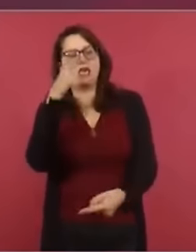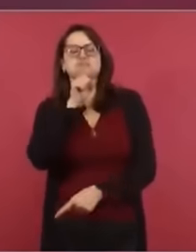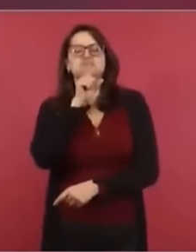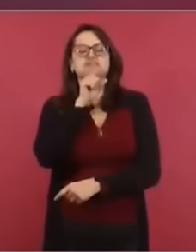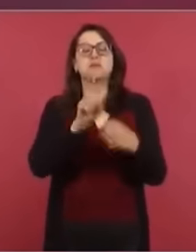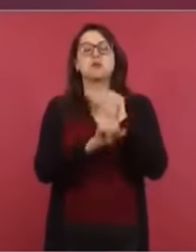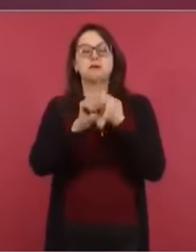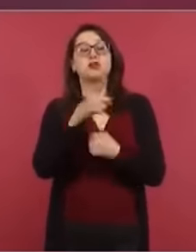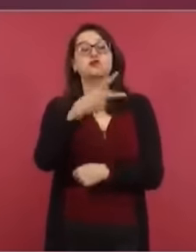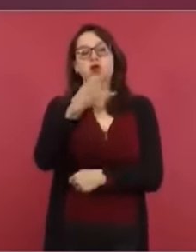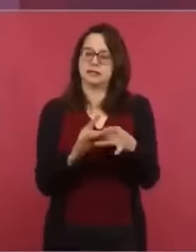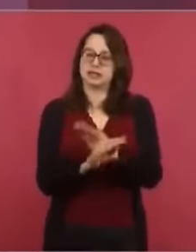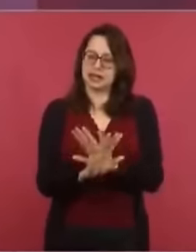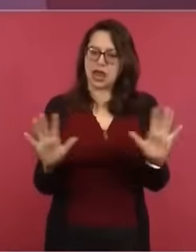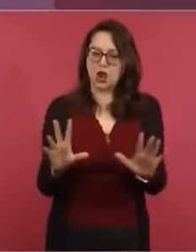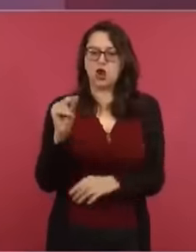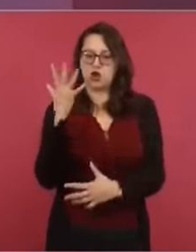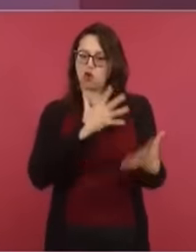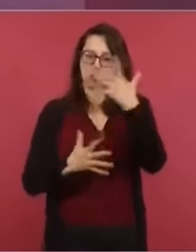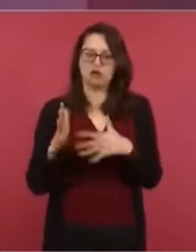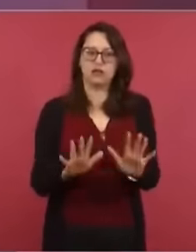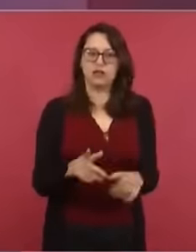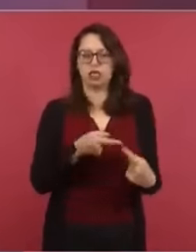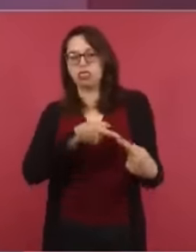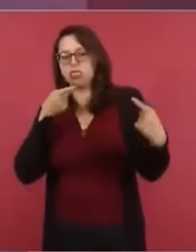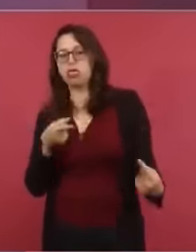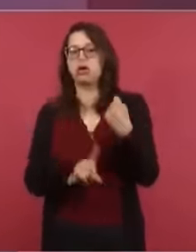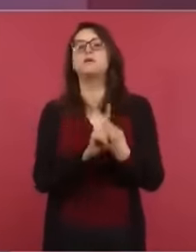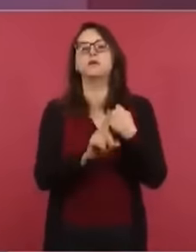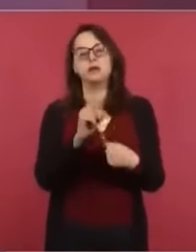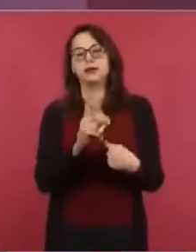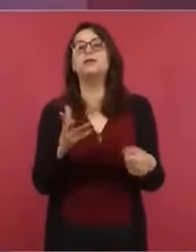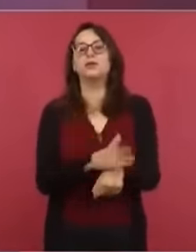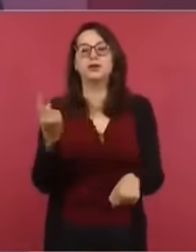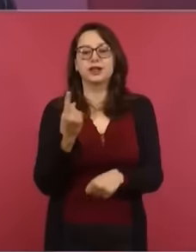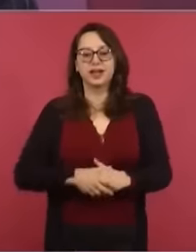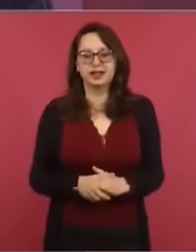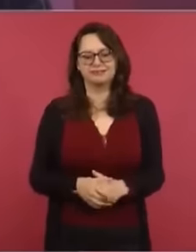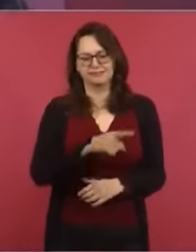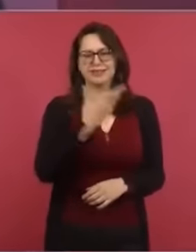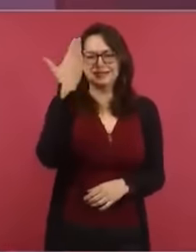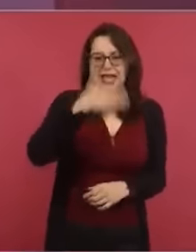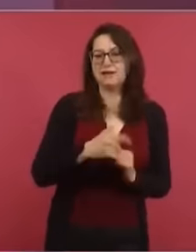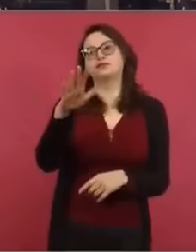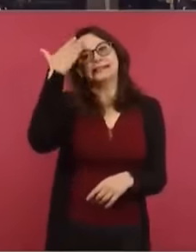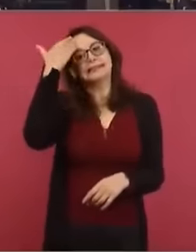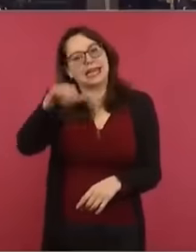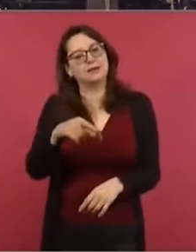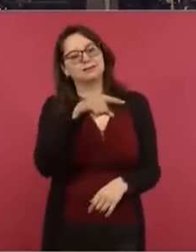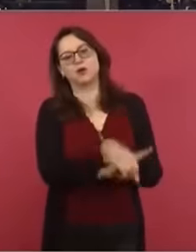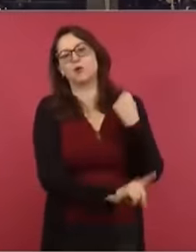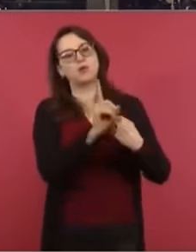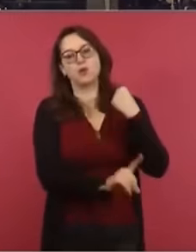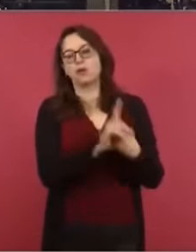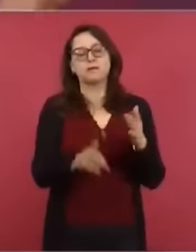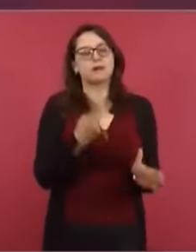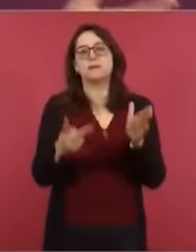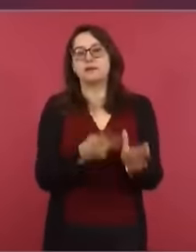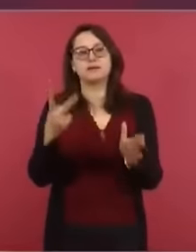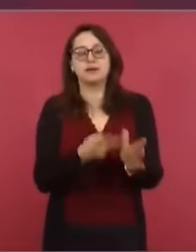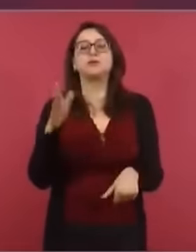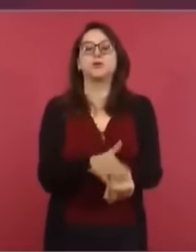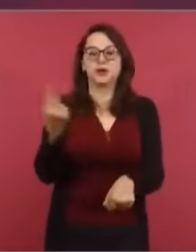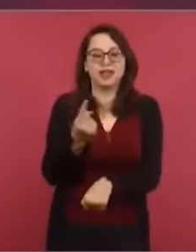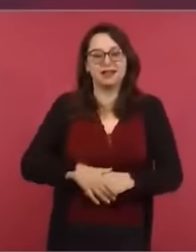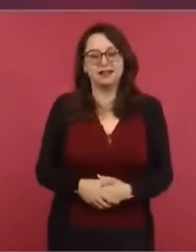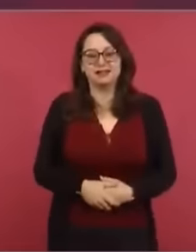el que tiene diferencias con nosotros. Él sabe por qué tenemos diferencias. Además, yo creo que ya mucha gente lo sabe. Yo he hablado con él y voy a seguir